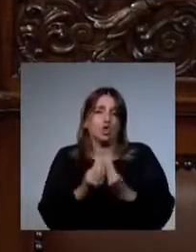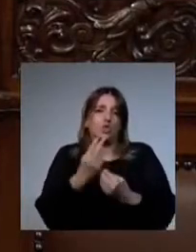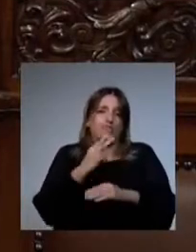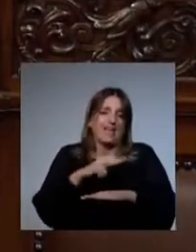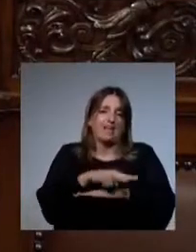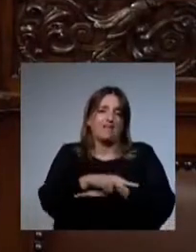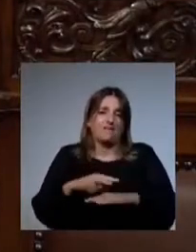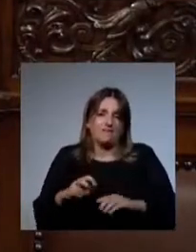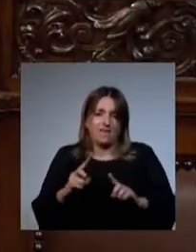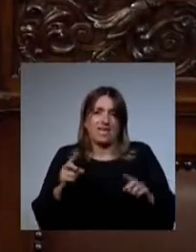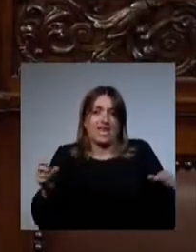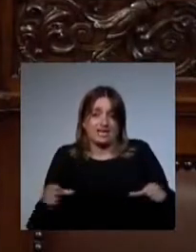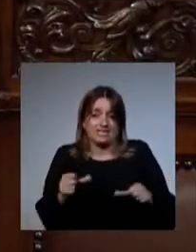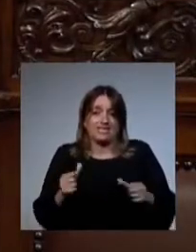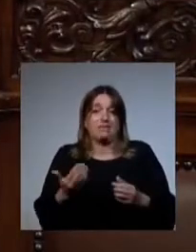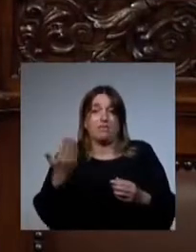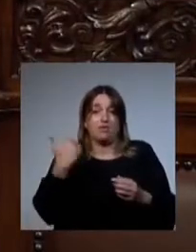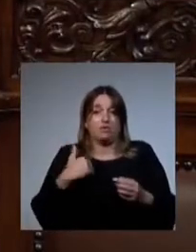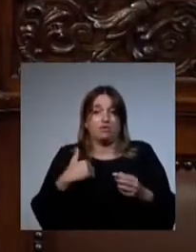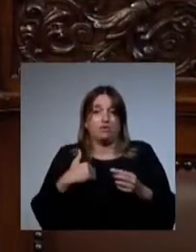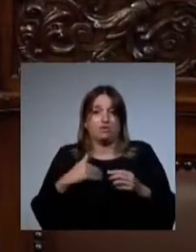estructural, que había sido